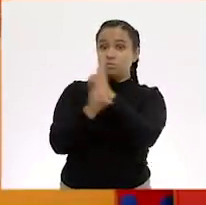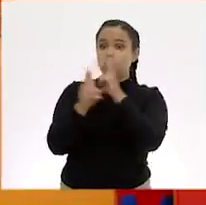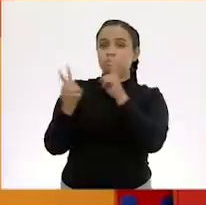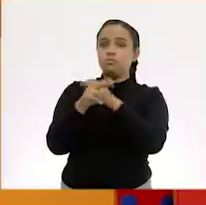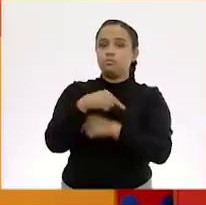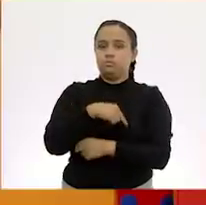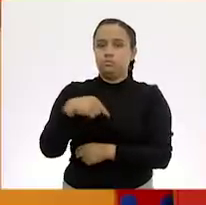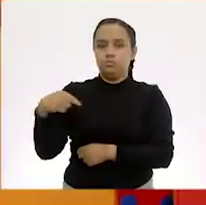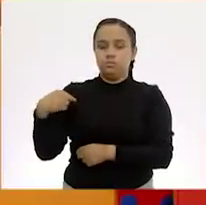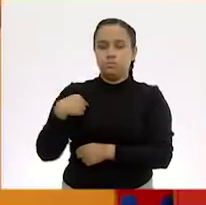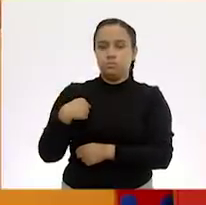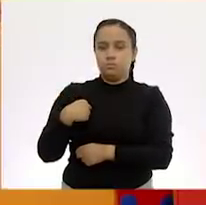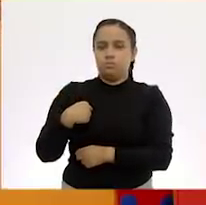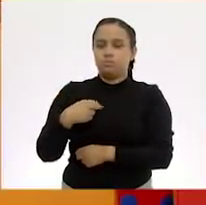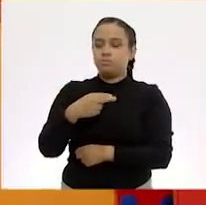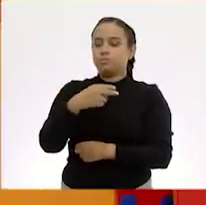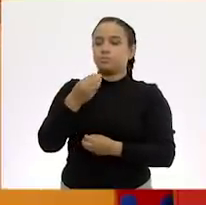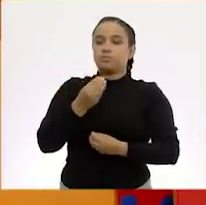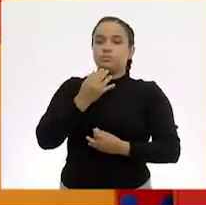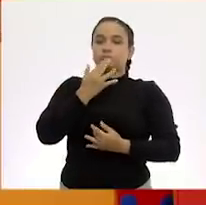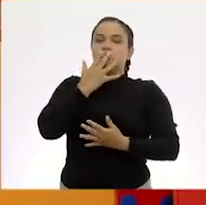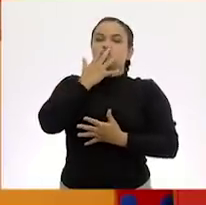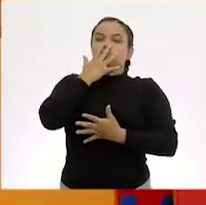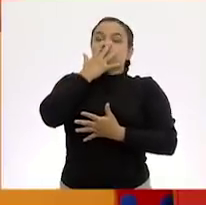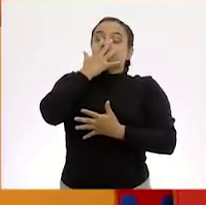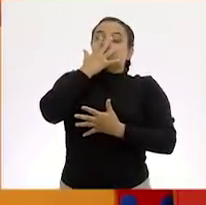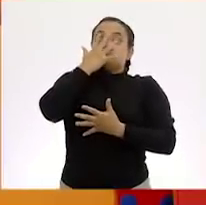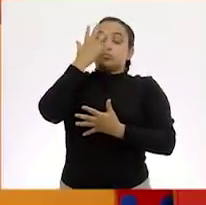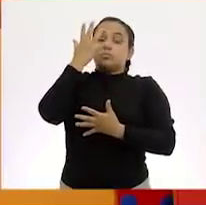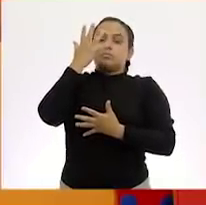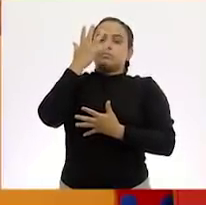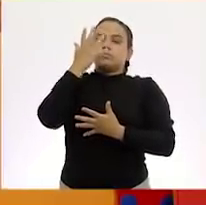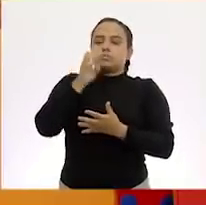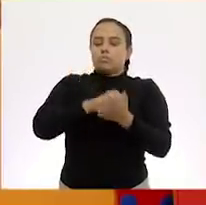que nosotros expulsamos cuando